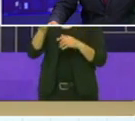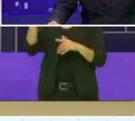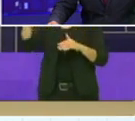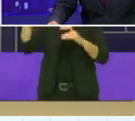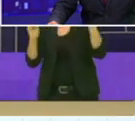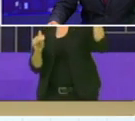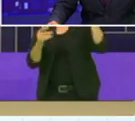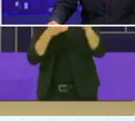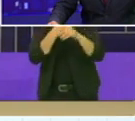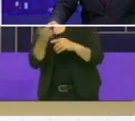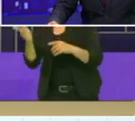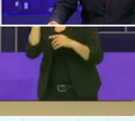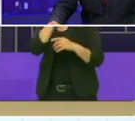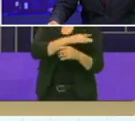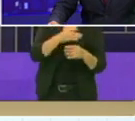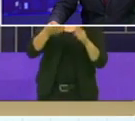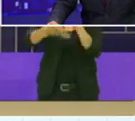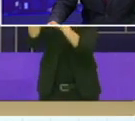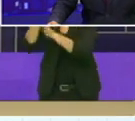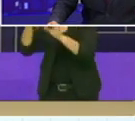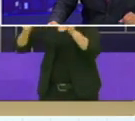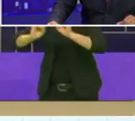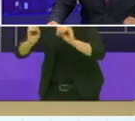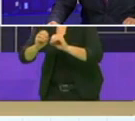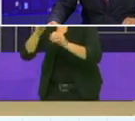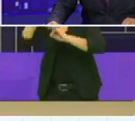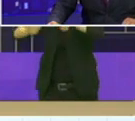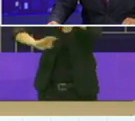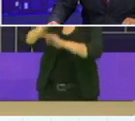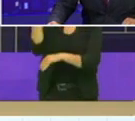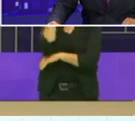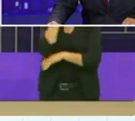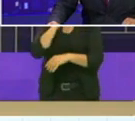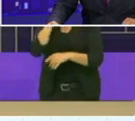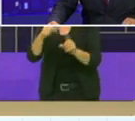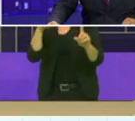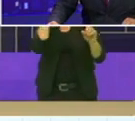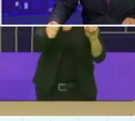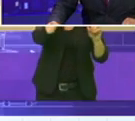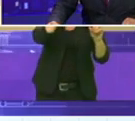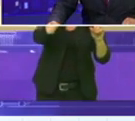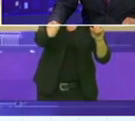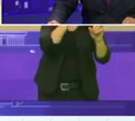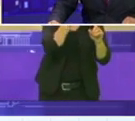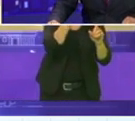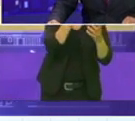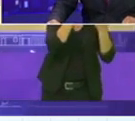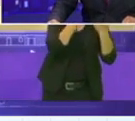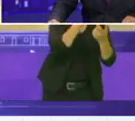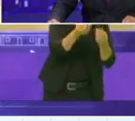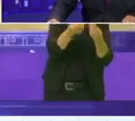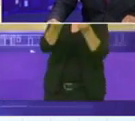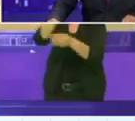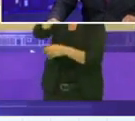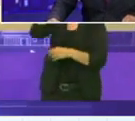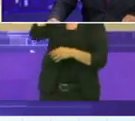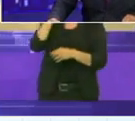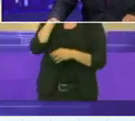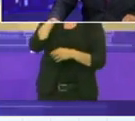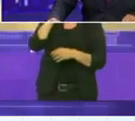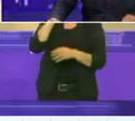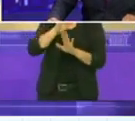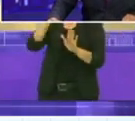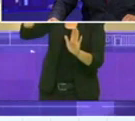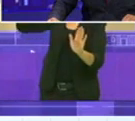electorado de qué sirvió Y cuántas personas lo vieron al menos desde el Instituto electoral de la Ciudad de México tenemos el reporte de que al día de hoy